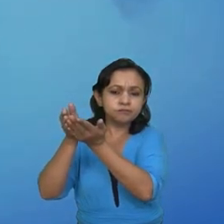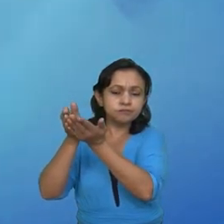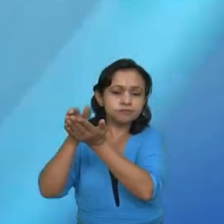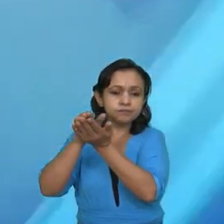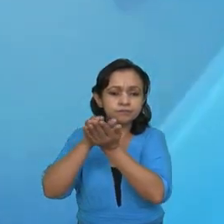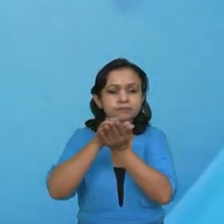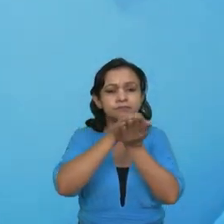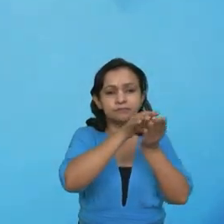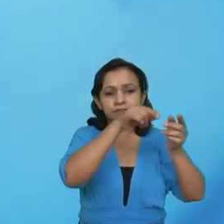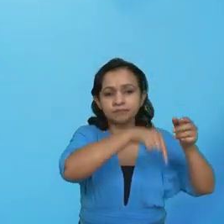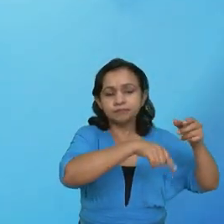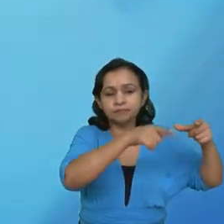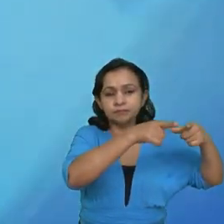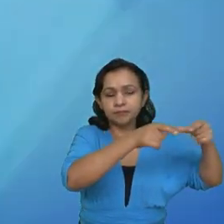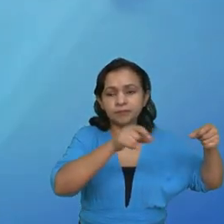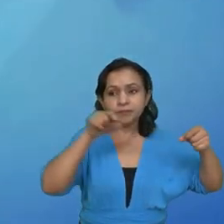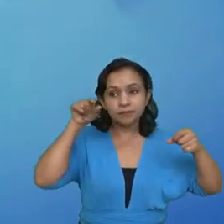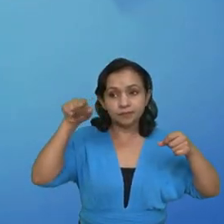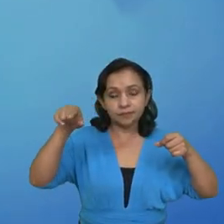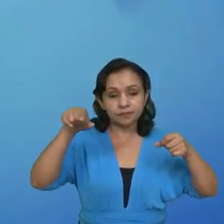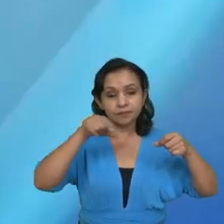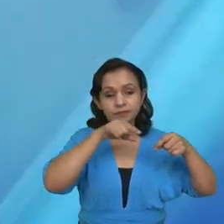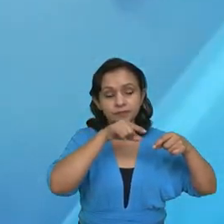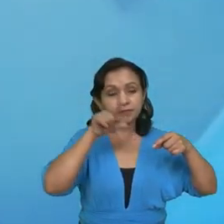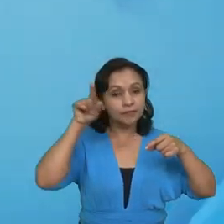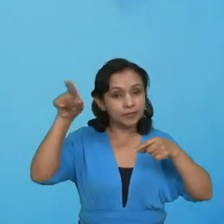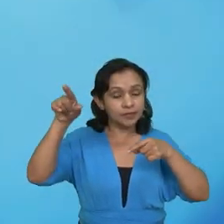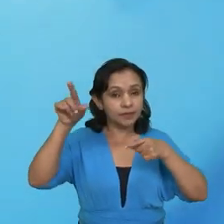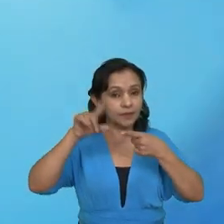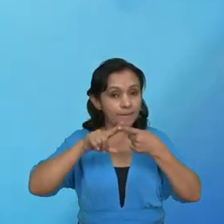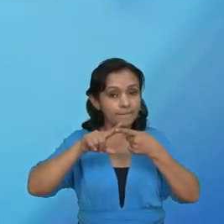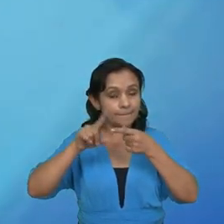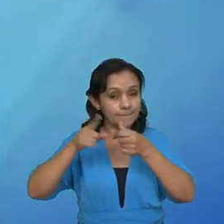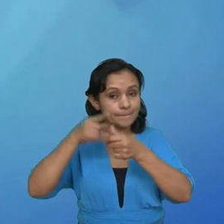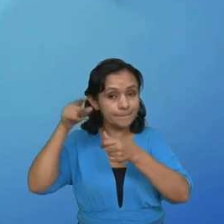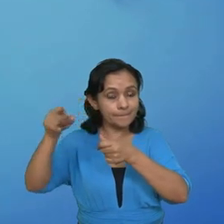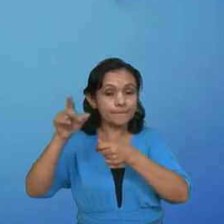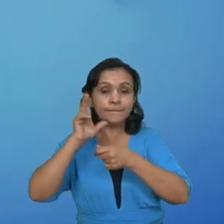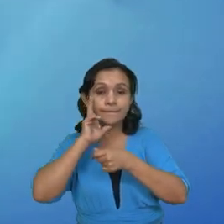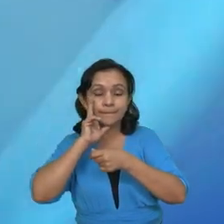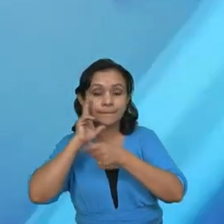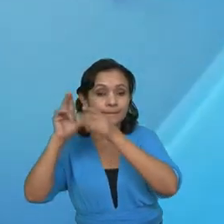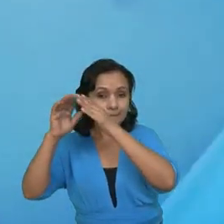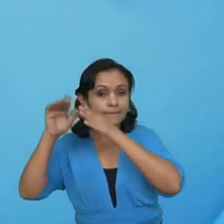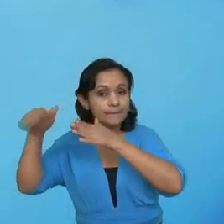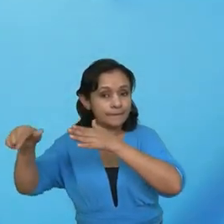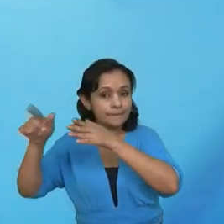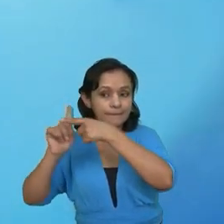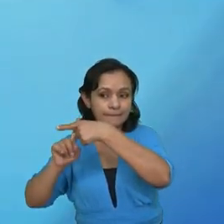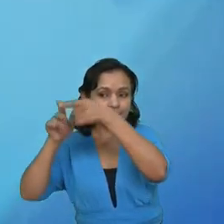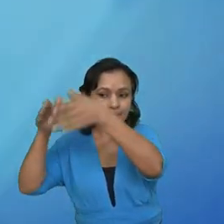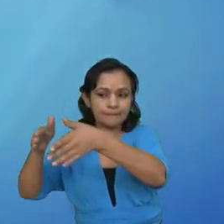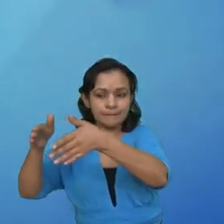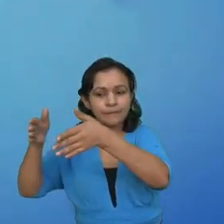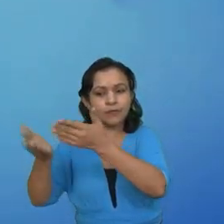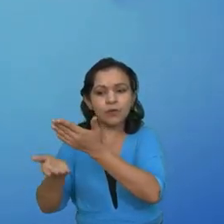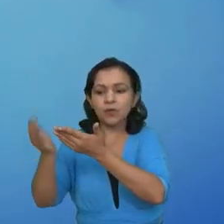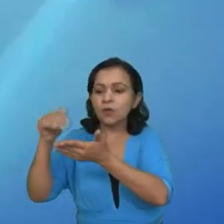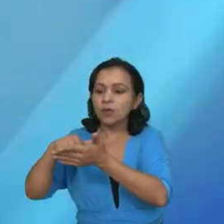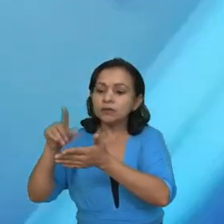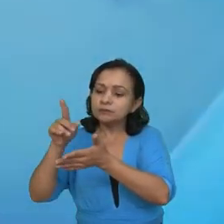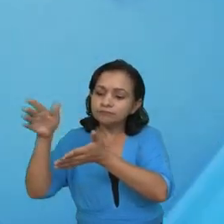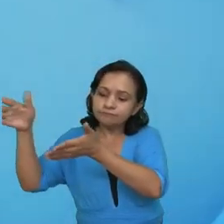en la comunidad de mago nica allá en ciudad darío doña irma cuan